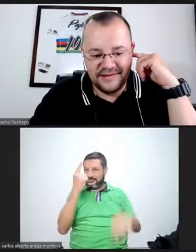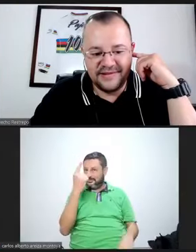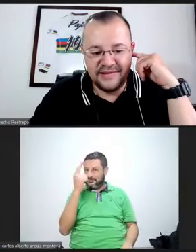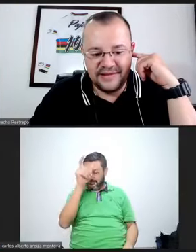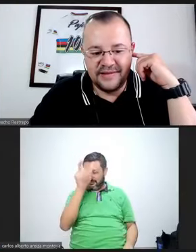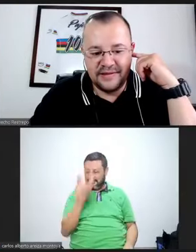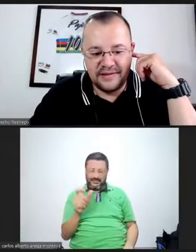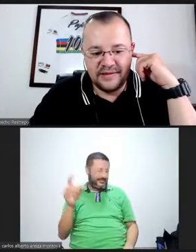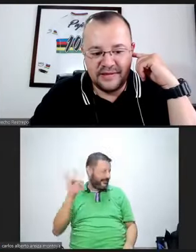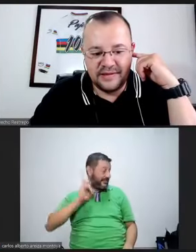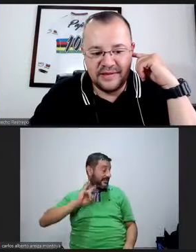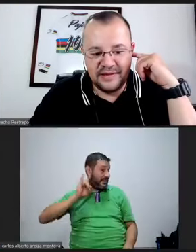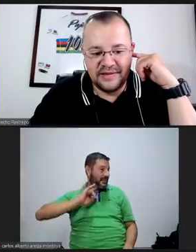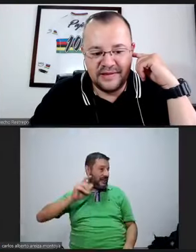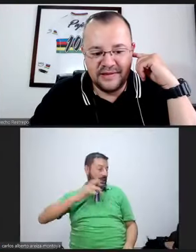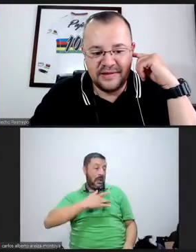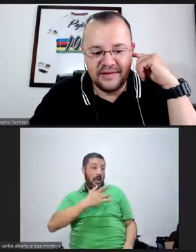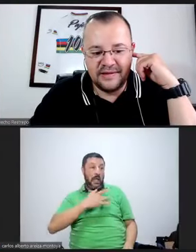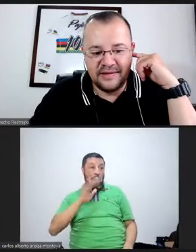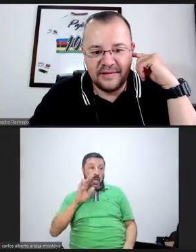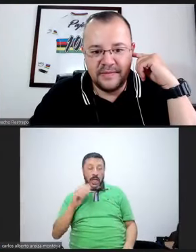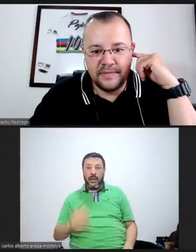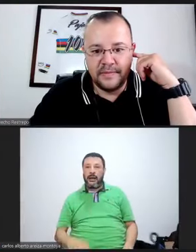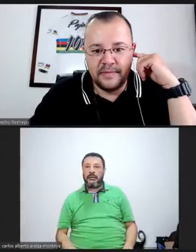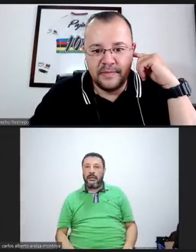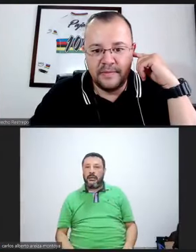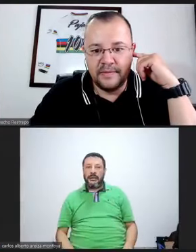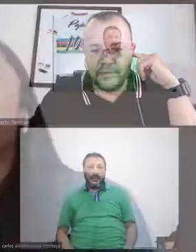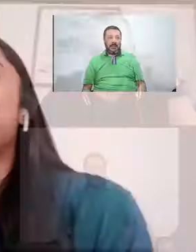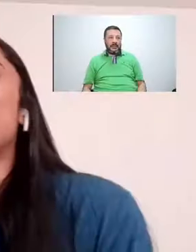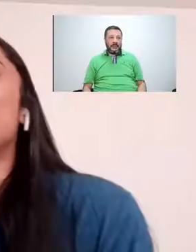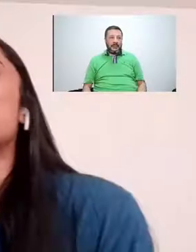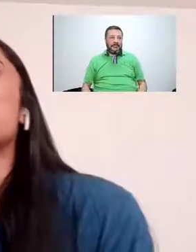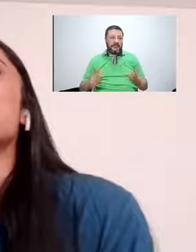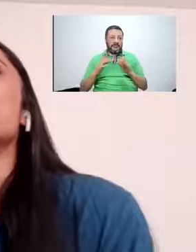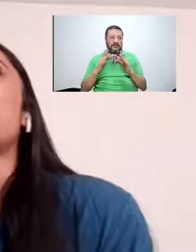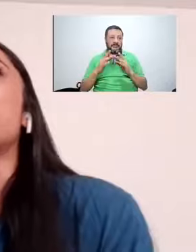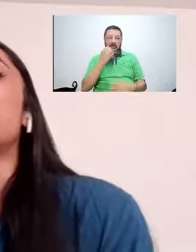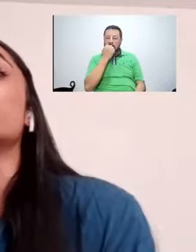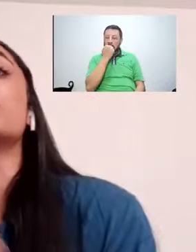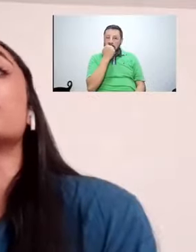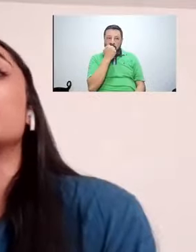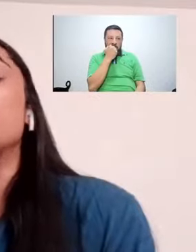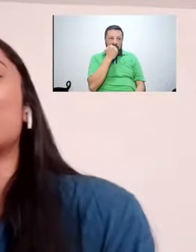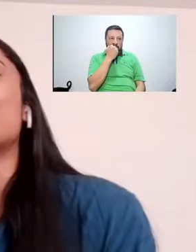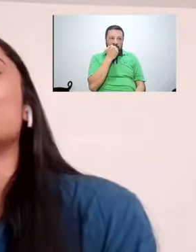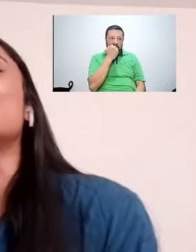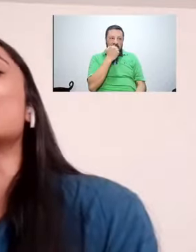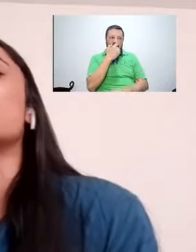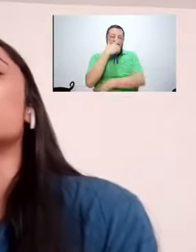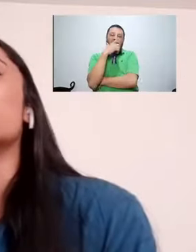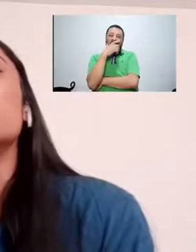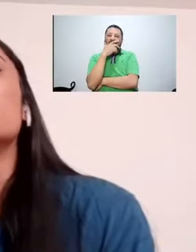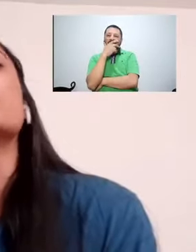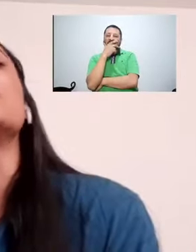o solo siente al entrenador ahí, o hay veces ni escucha nada, pero es... Lo que dije ahorita, si uno como deportista